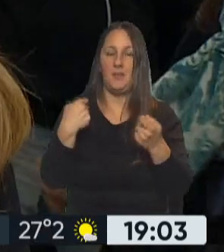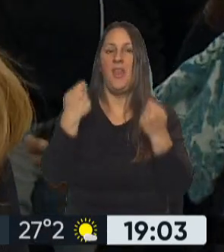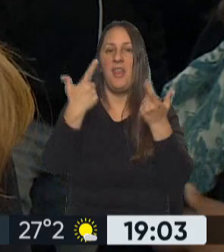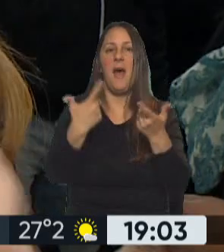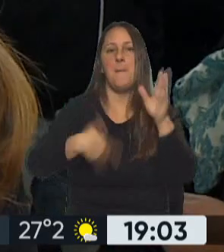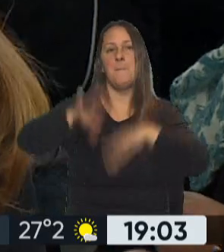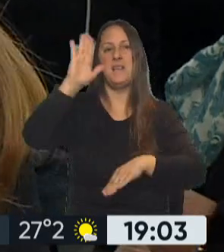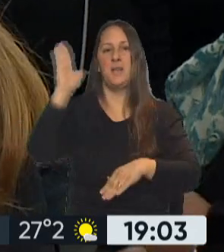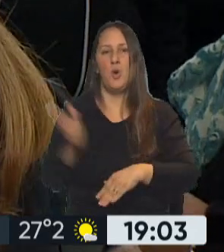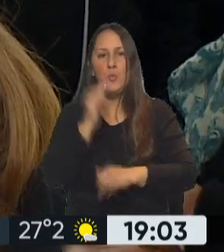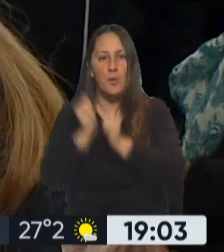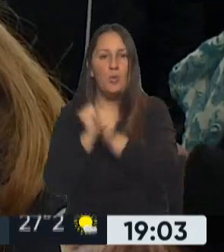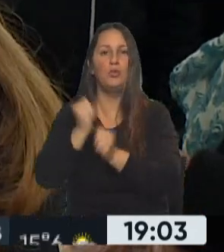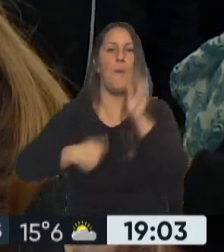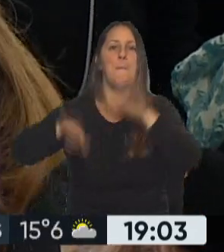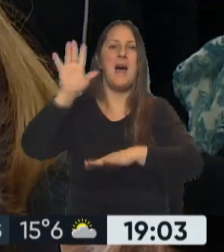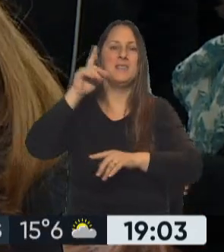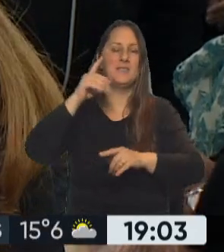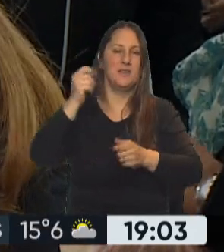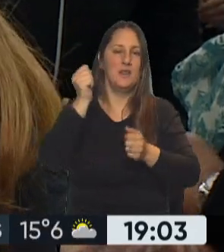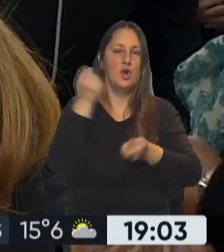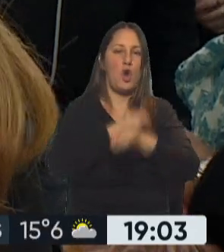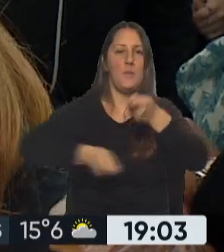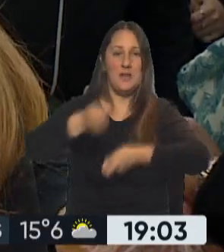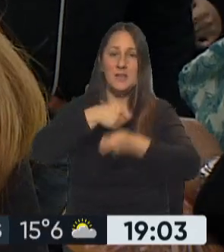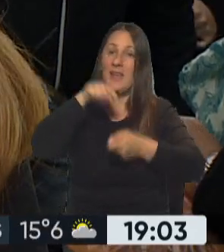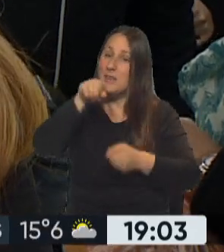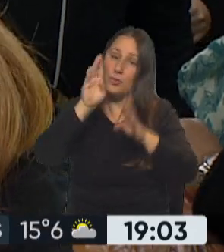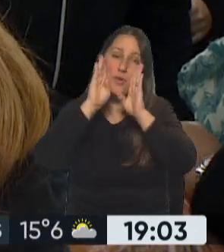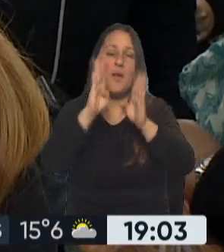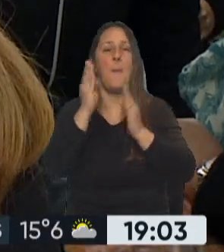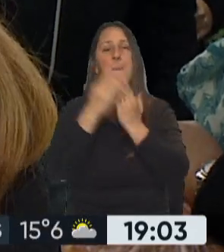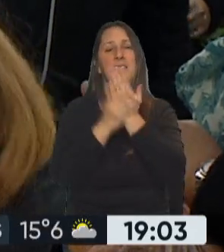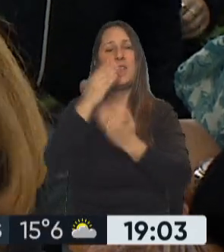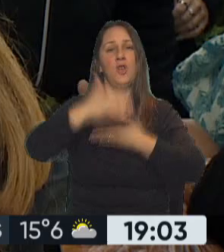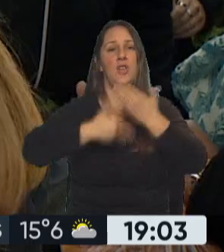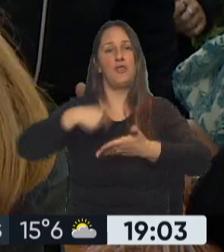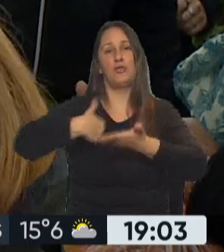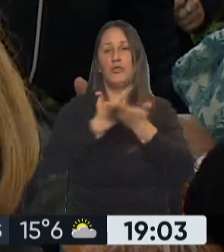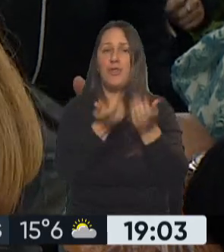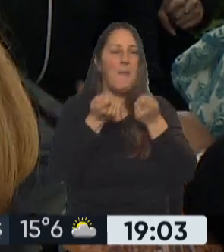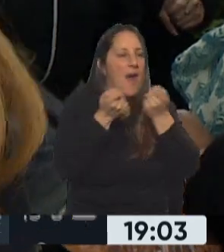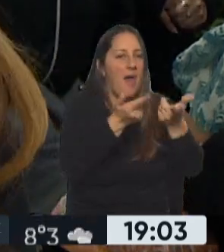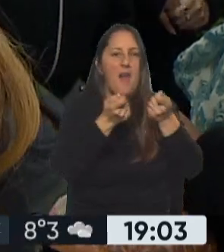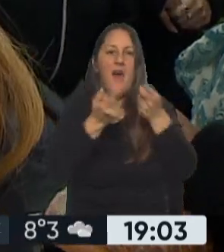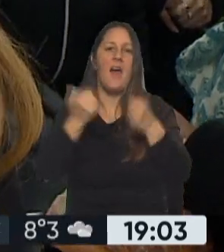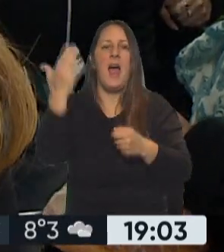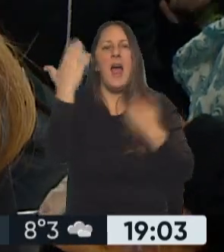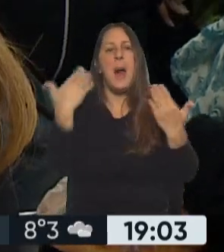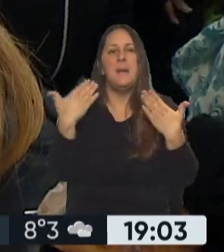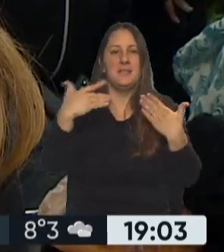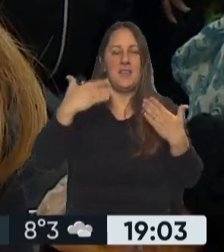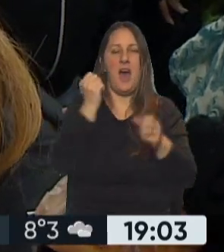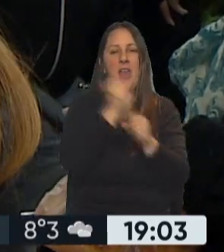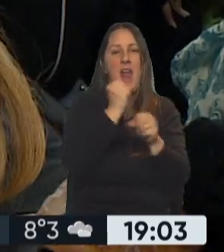de producción, mayor nivel de comercialización, y para eso tiene que estar el Ministerio de Desarrollo Social, para potenciar las capacidades laborales de cada una de esas